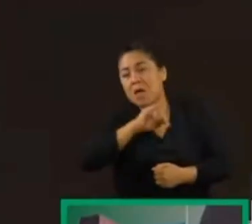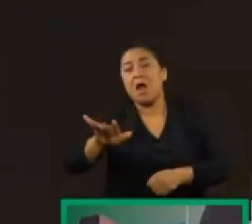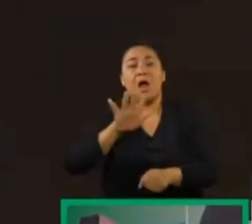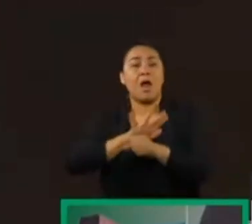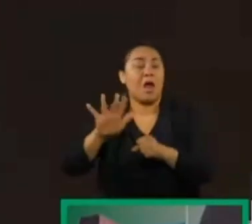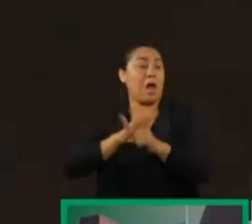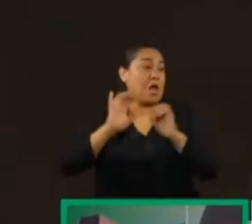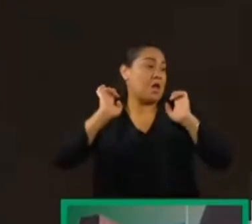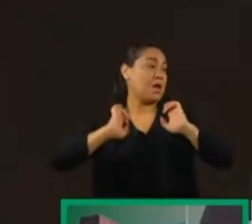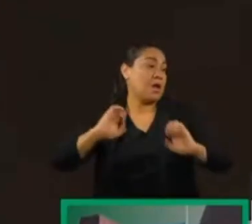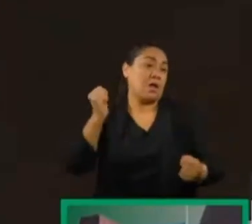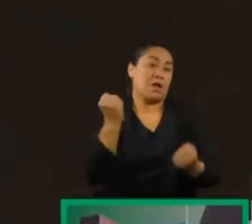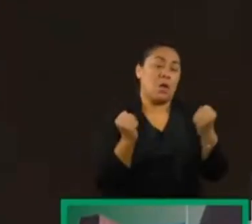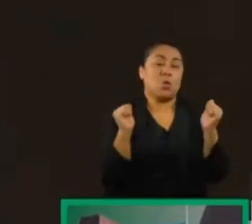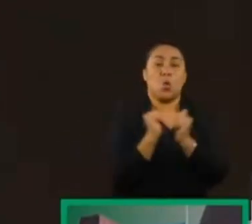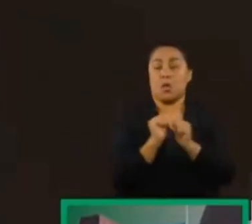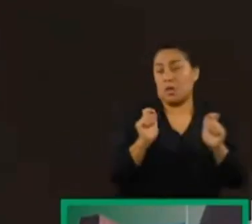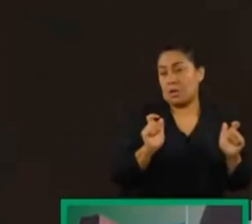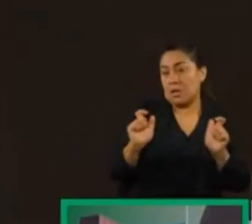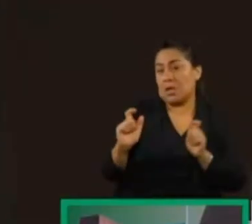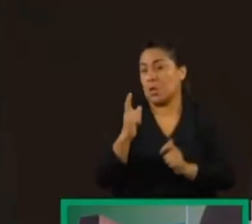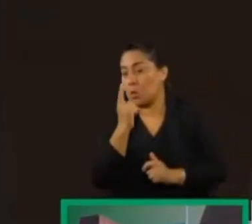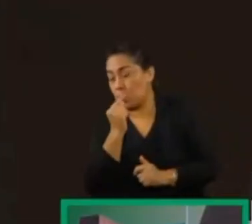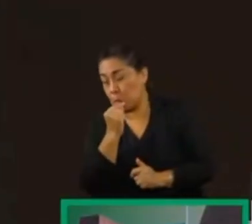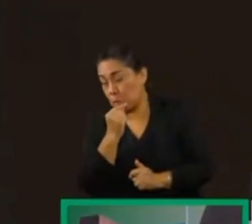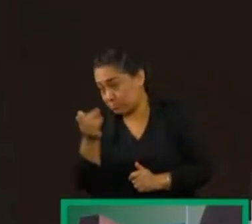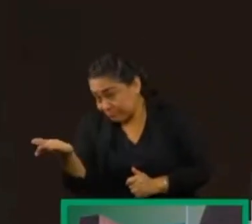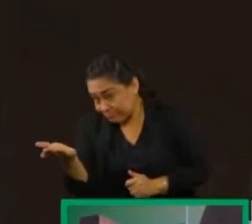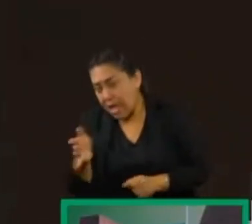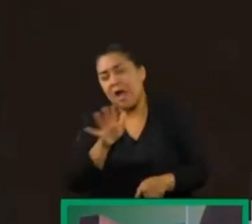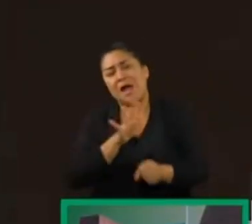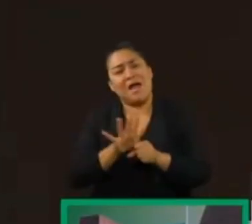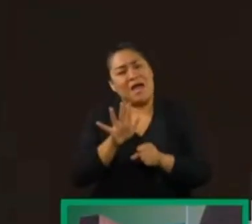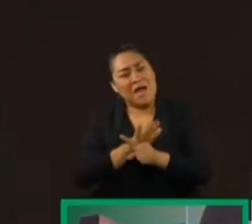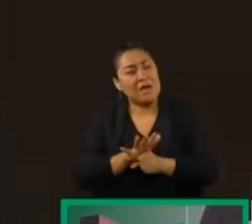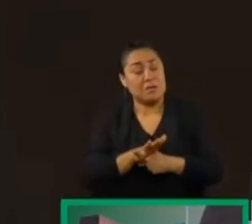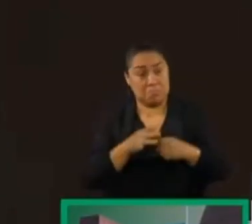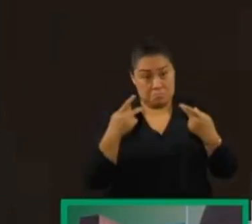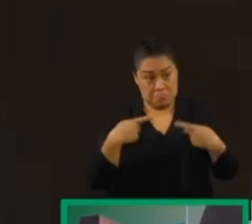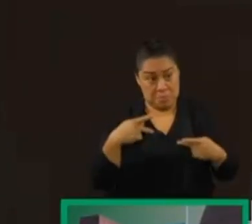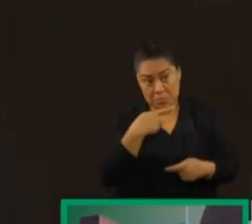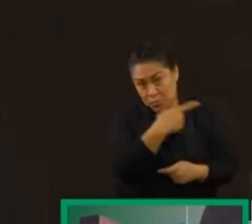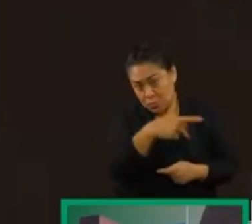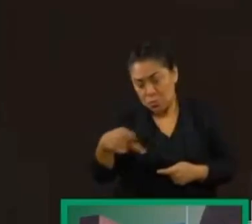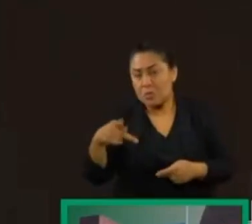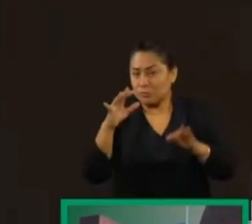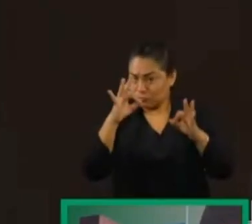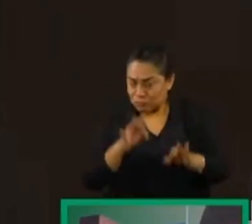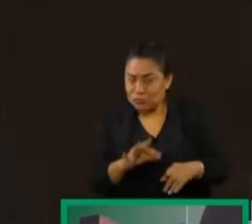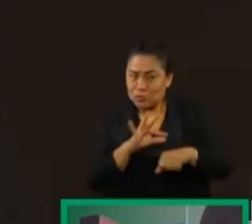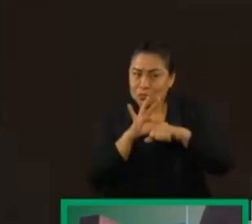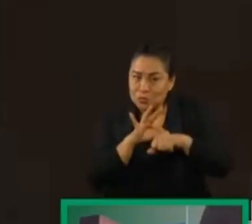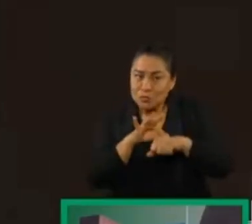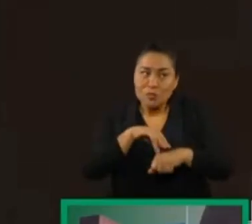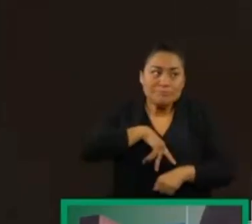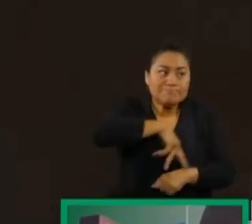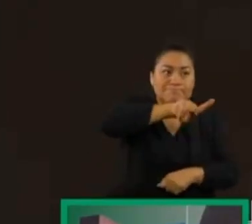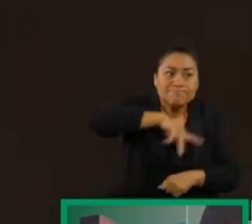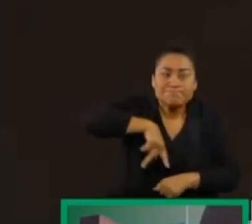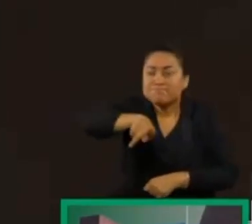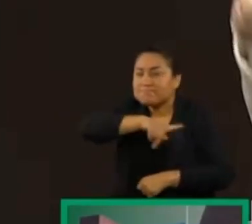camionetas de lujo y con sus guardaespaldas. Pero los ciudadanos de a pie las mexicanas y mexicanos